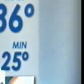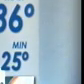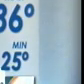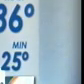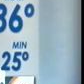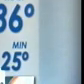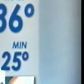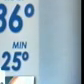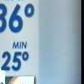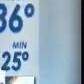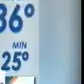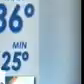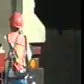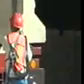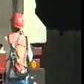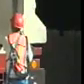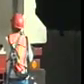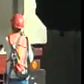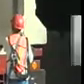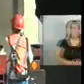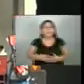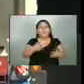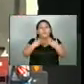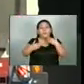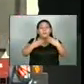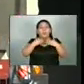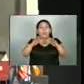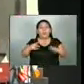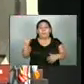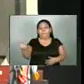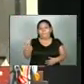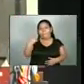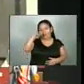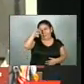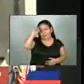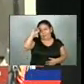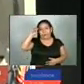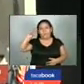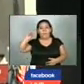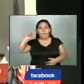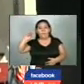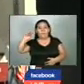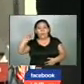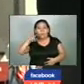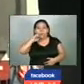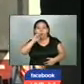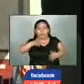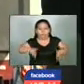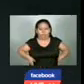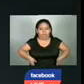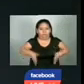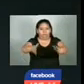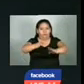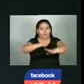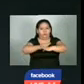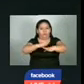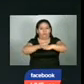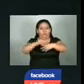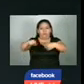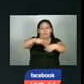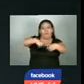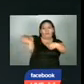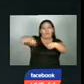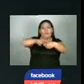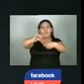y también en zonas del centro. Ahora, contarles que personal de Obras Públicas restringió el paso sobre el redondo de la integración para